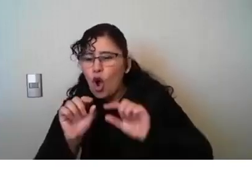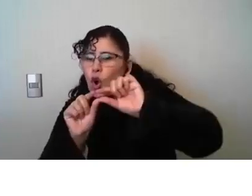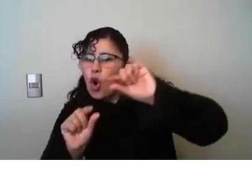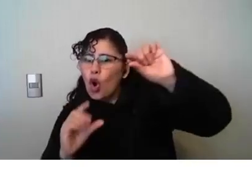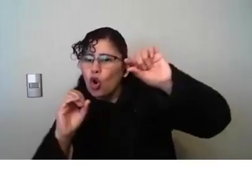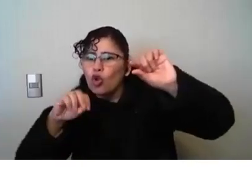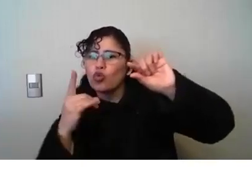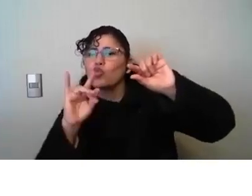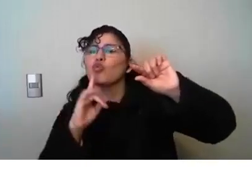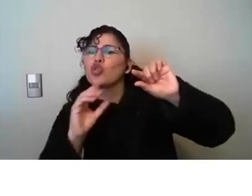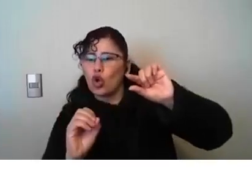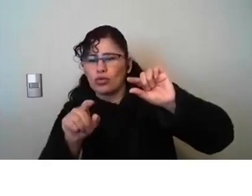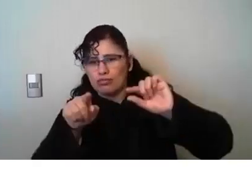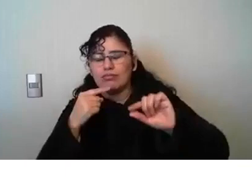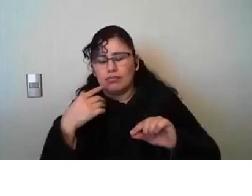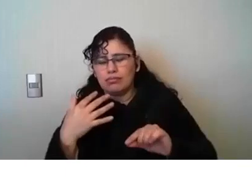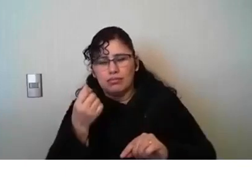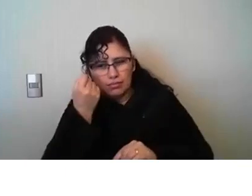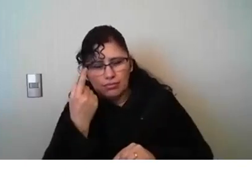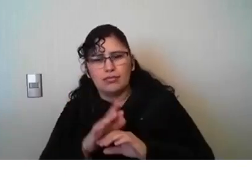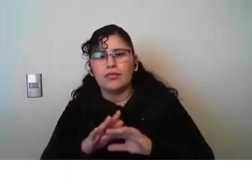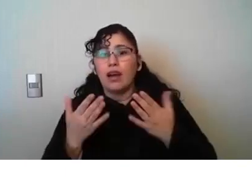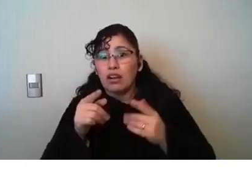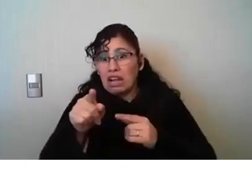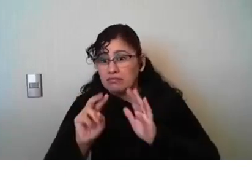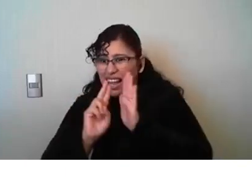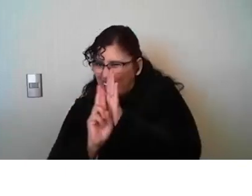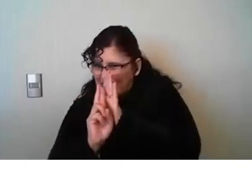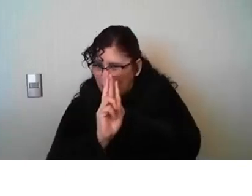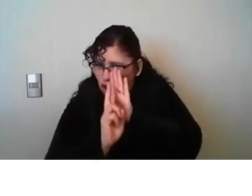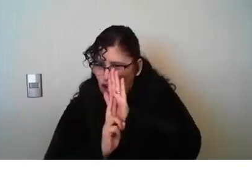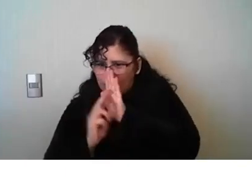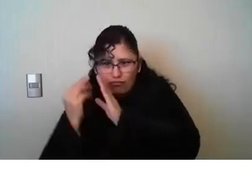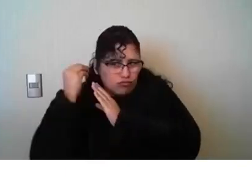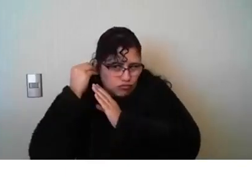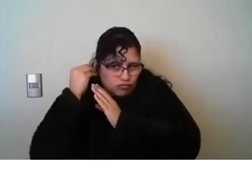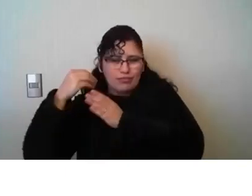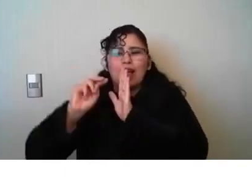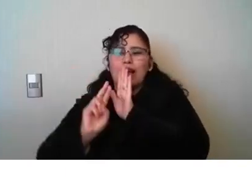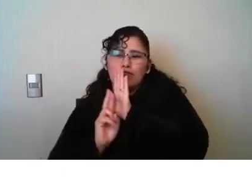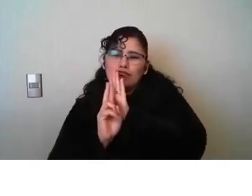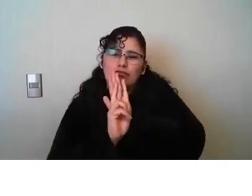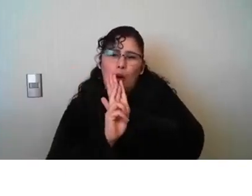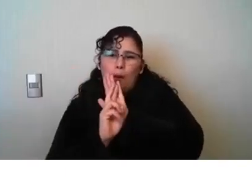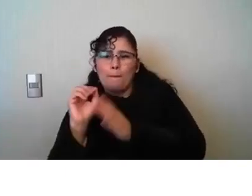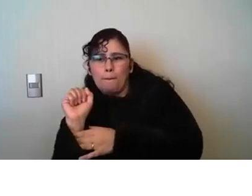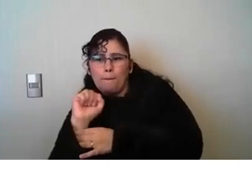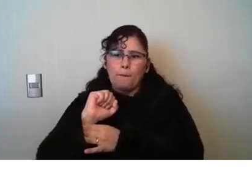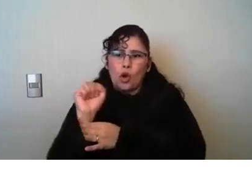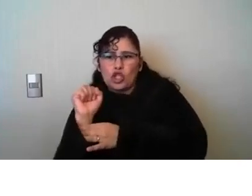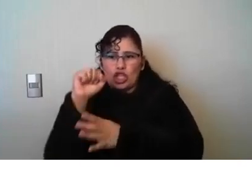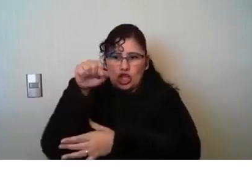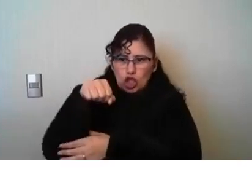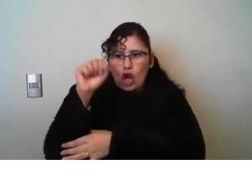¿Qué es lo que hay acá? Hay receptores que nos van a indicar posición y movimiento de la